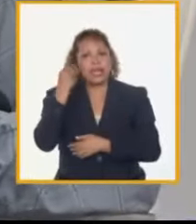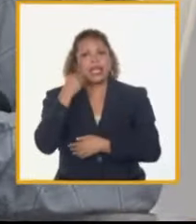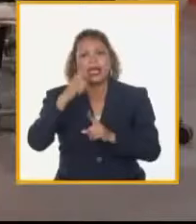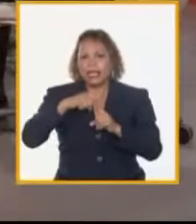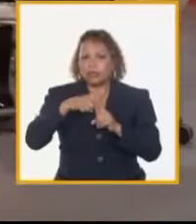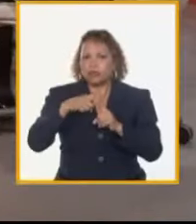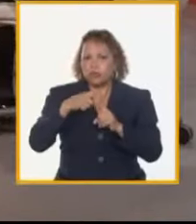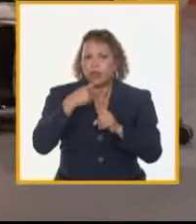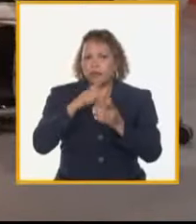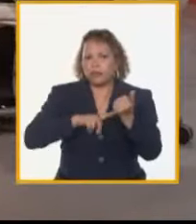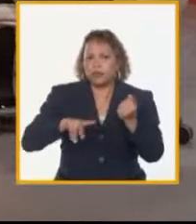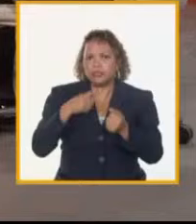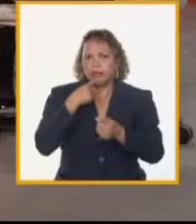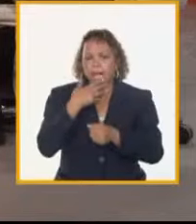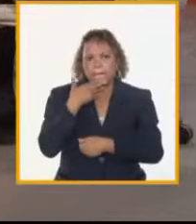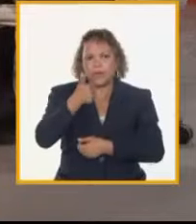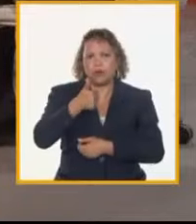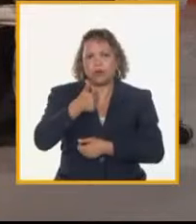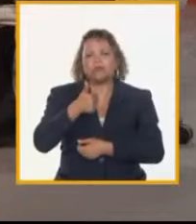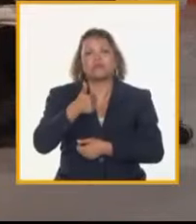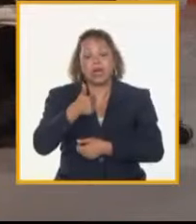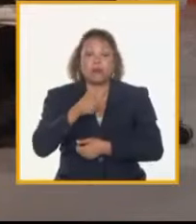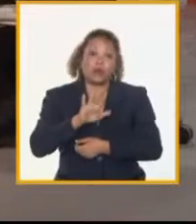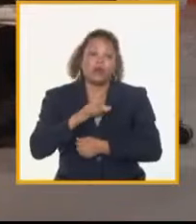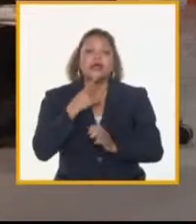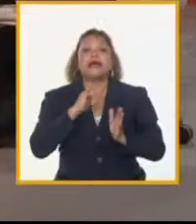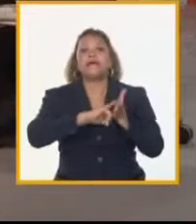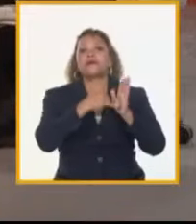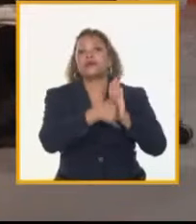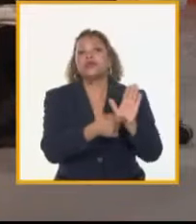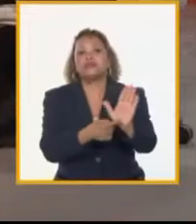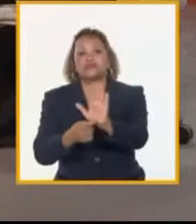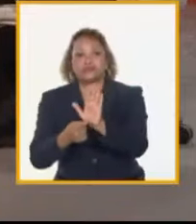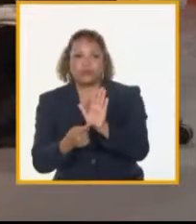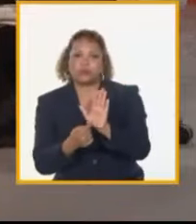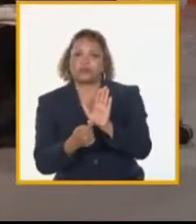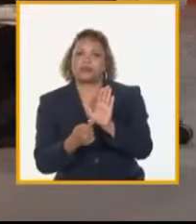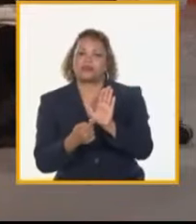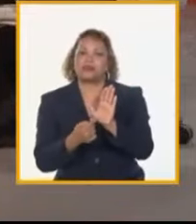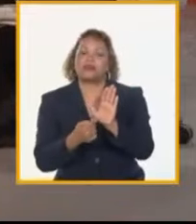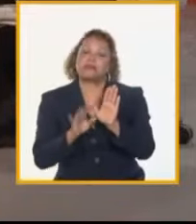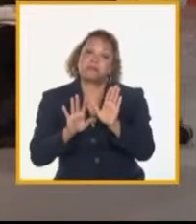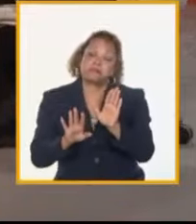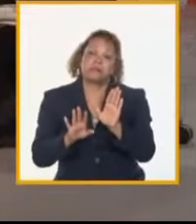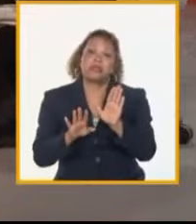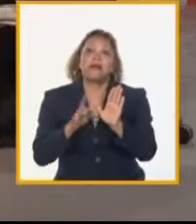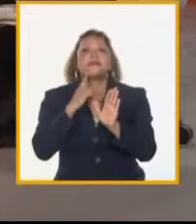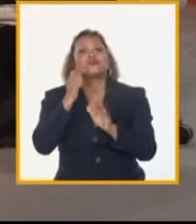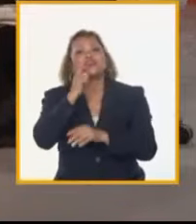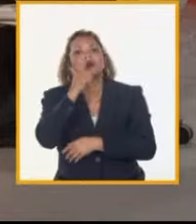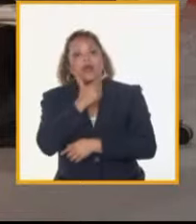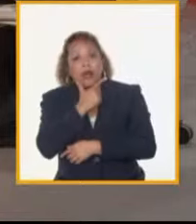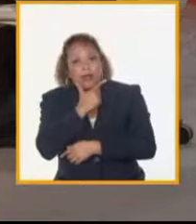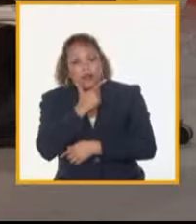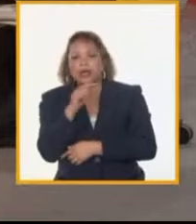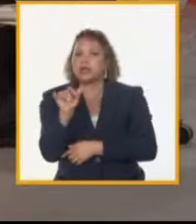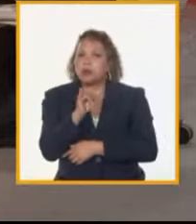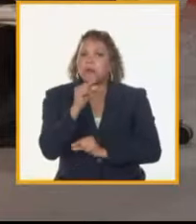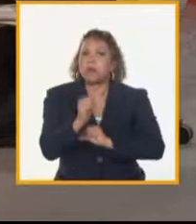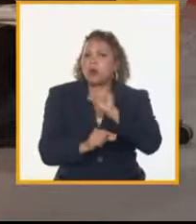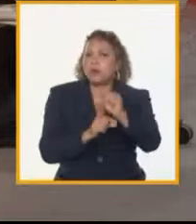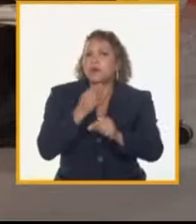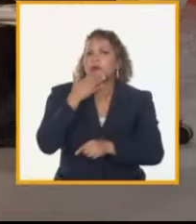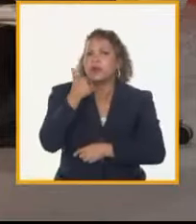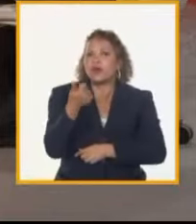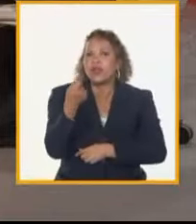tunas es una que se está presentando el proyecto. Se ha ido trabajando, pero se está presentando el proyecto. Pero la de Ciego de Ávila se está mejorando con los